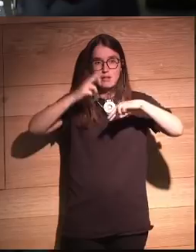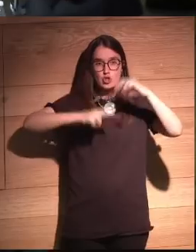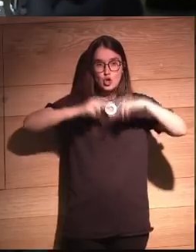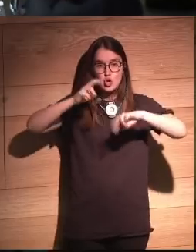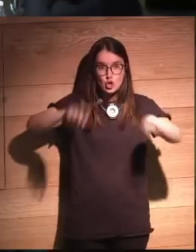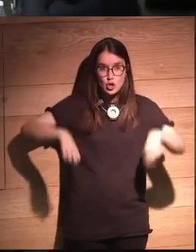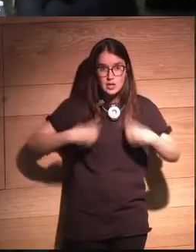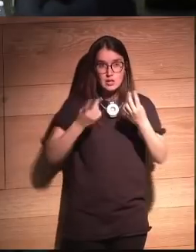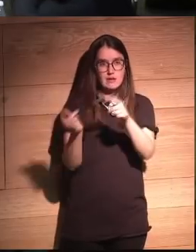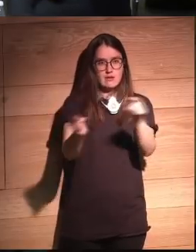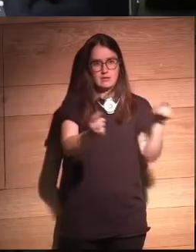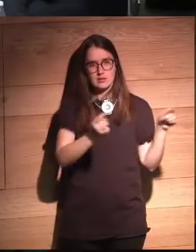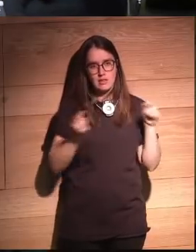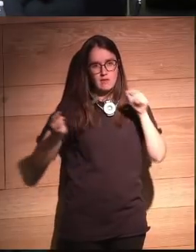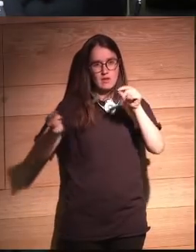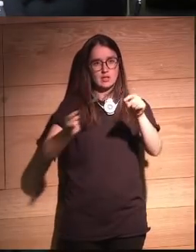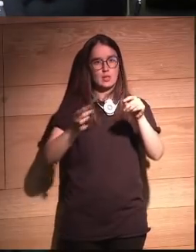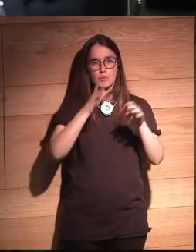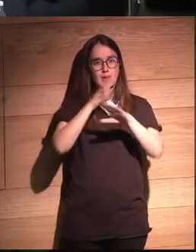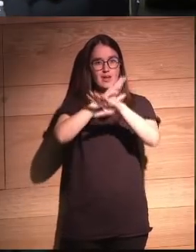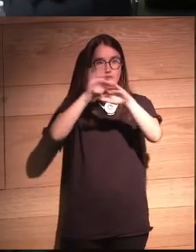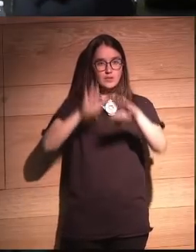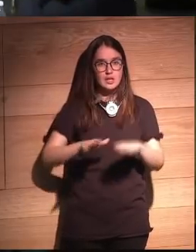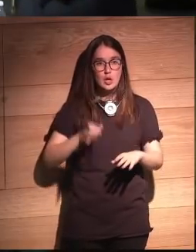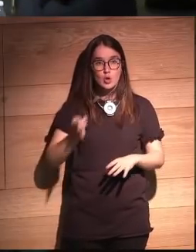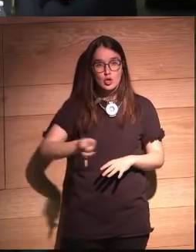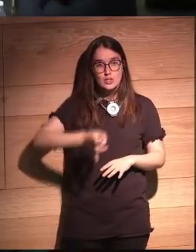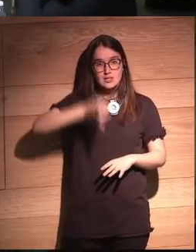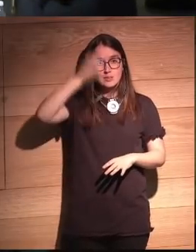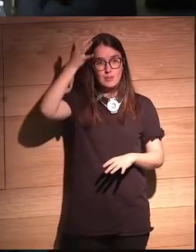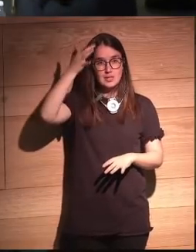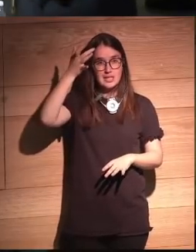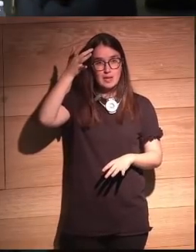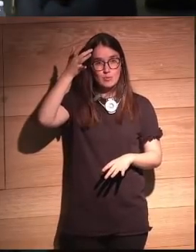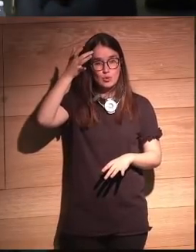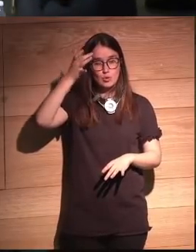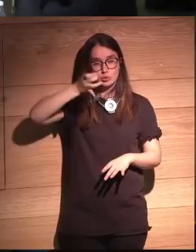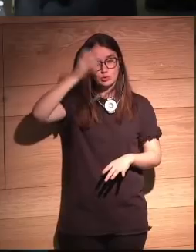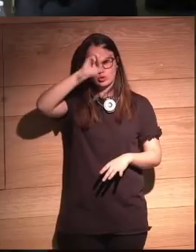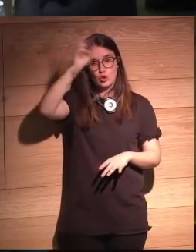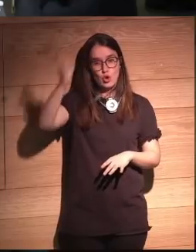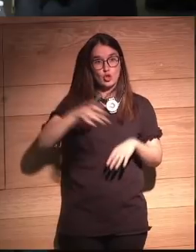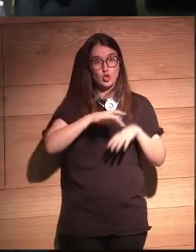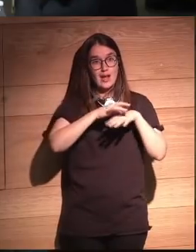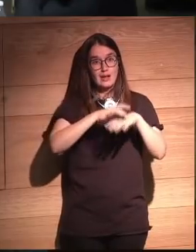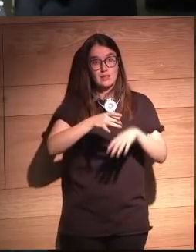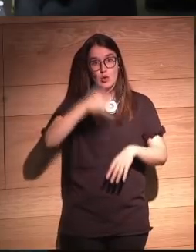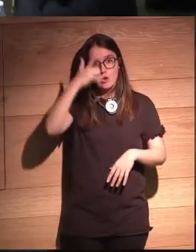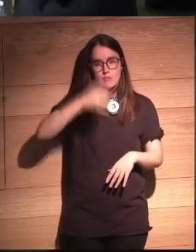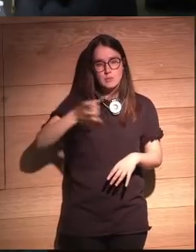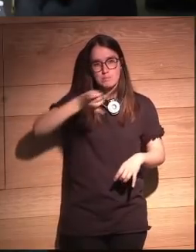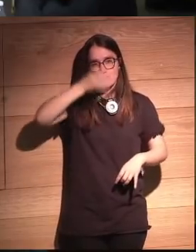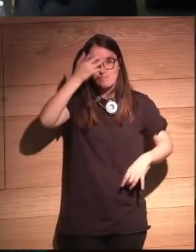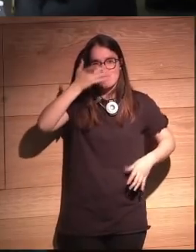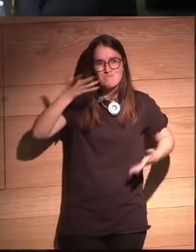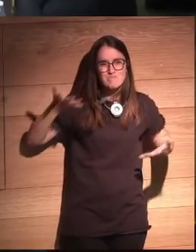en esta mesa, porque al final o nos inventamos otro agente o a mí no se me